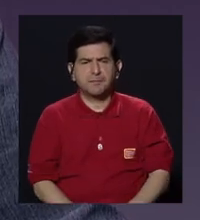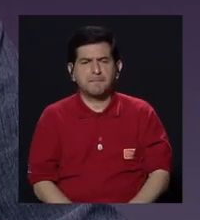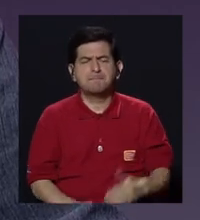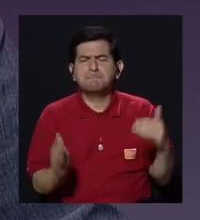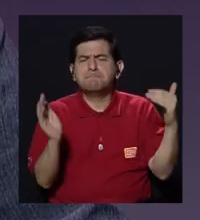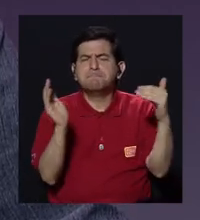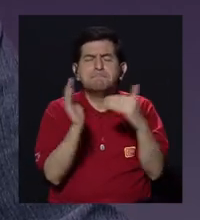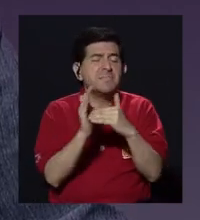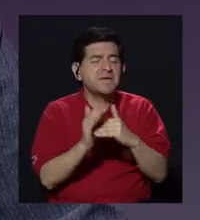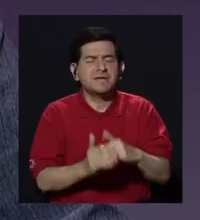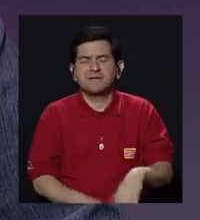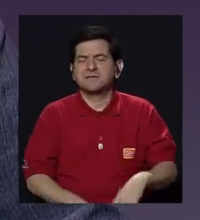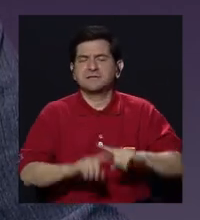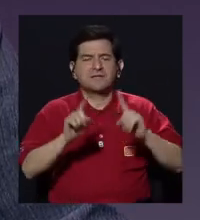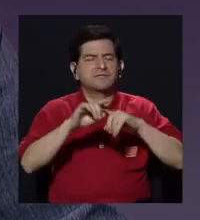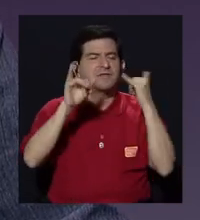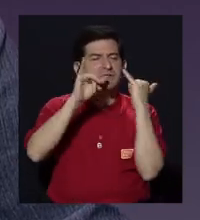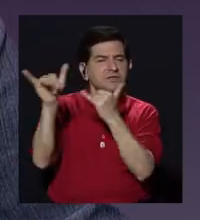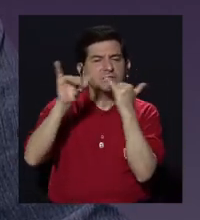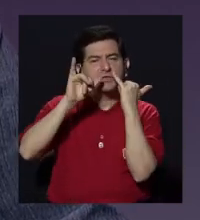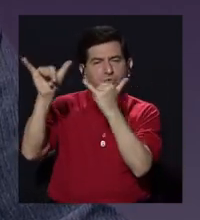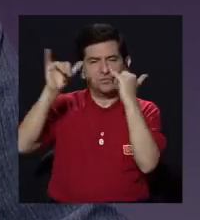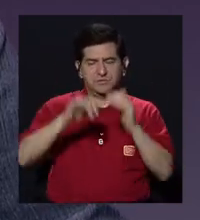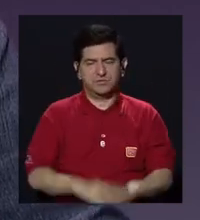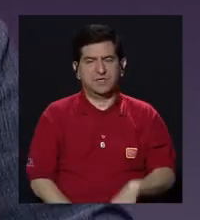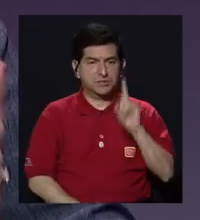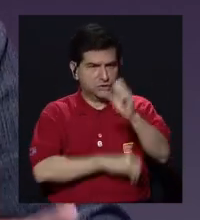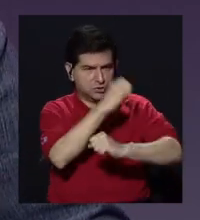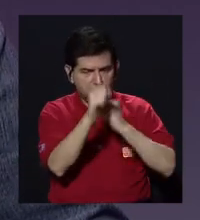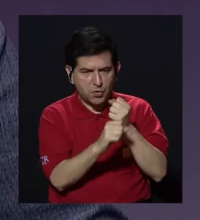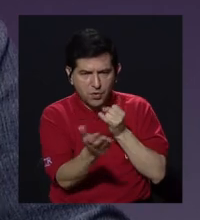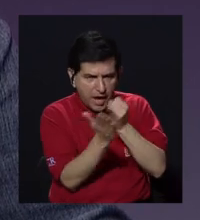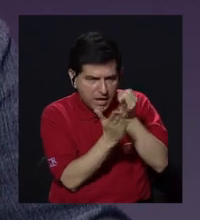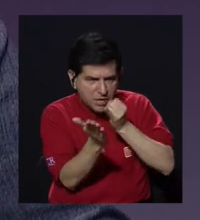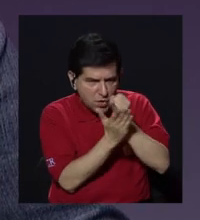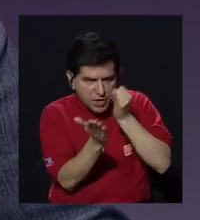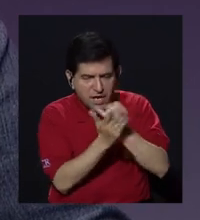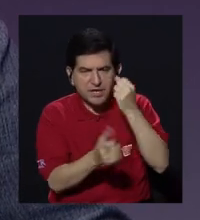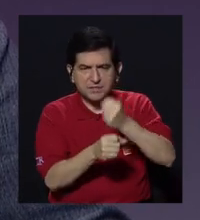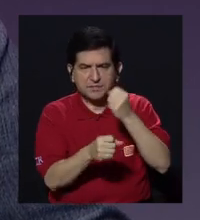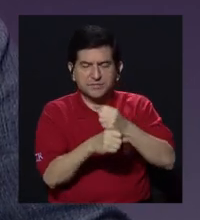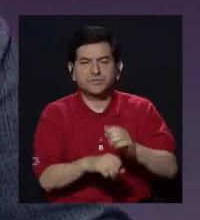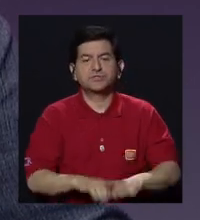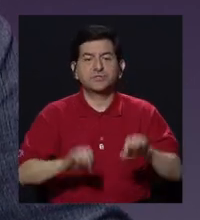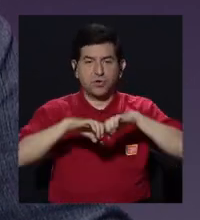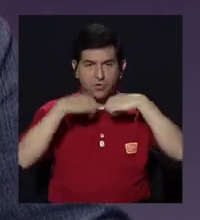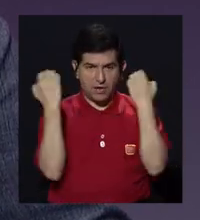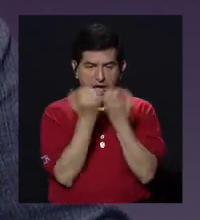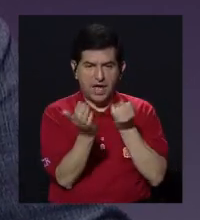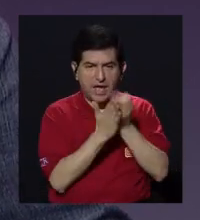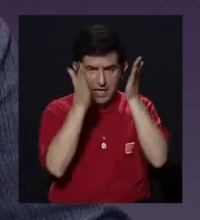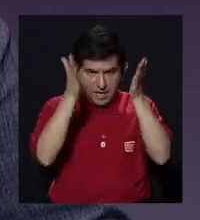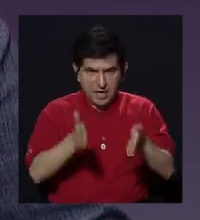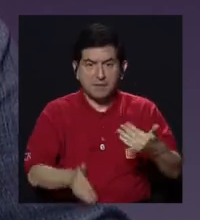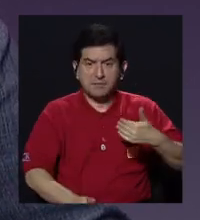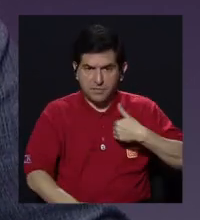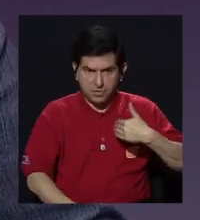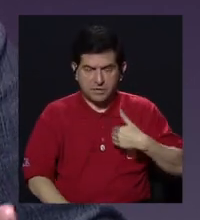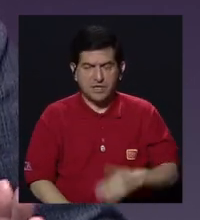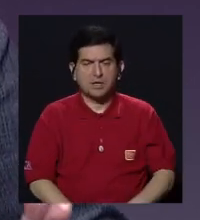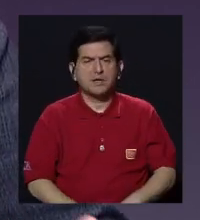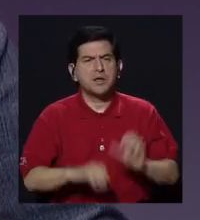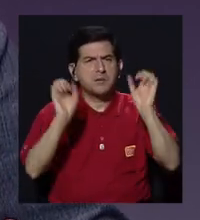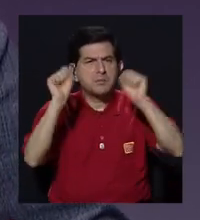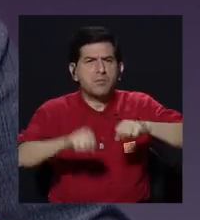¿verdad? Y al año la Inspección de Trabajo, por el equipo de inspectores que tiene, logra realizar